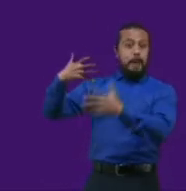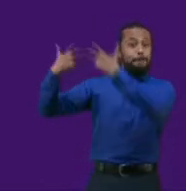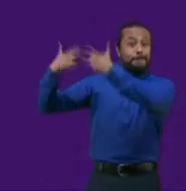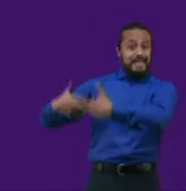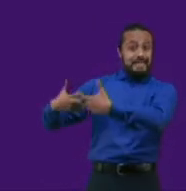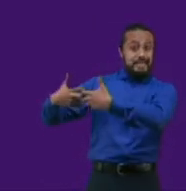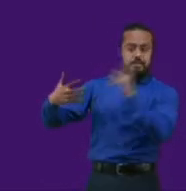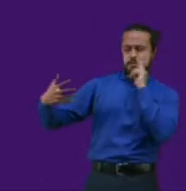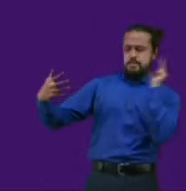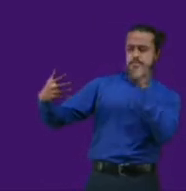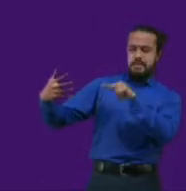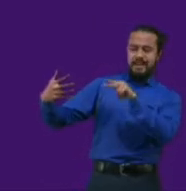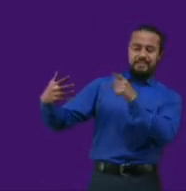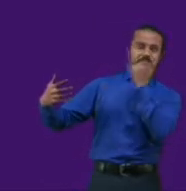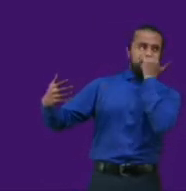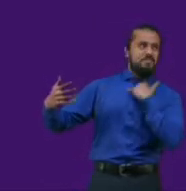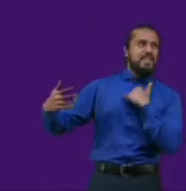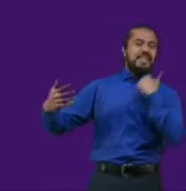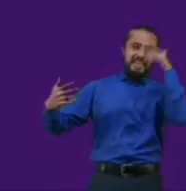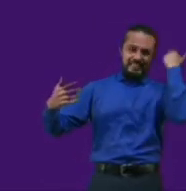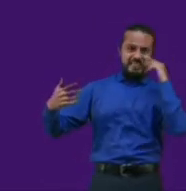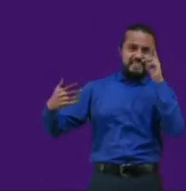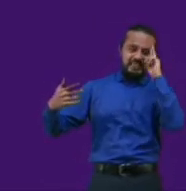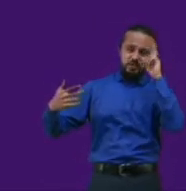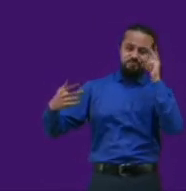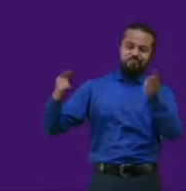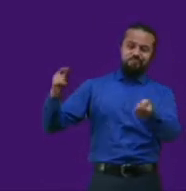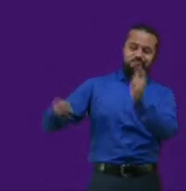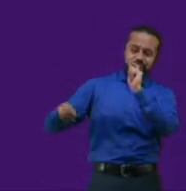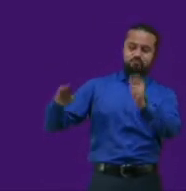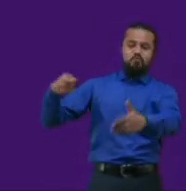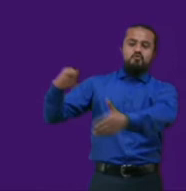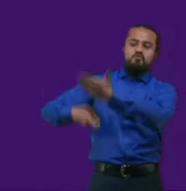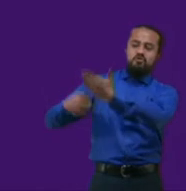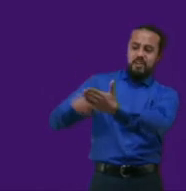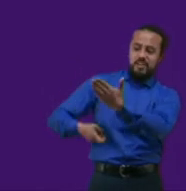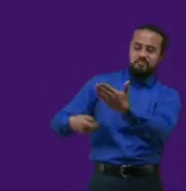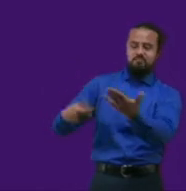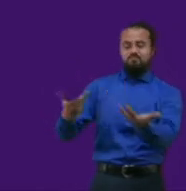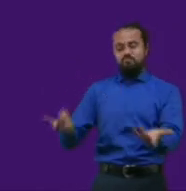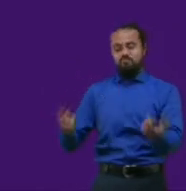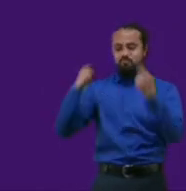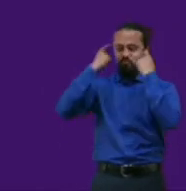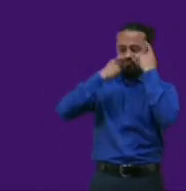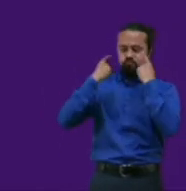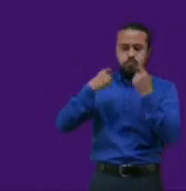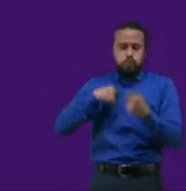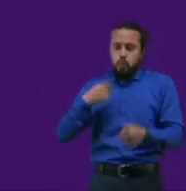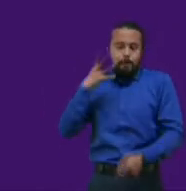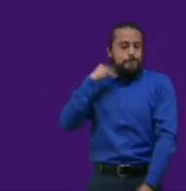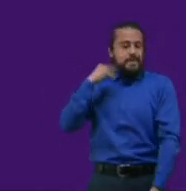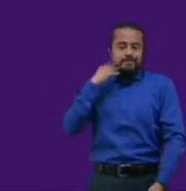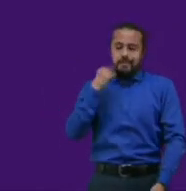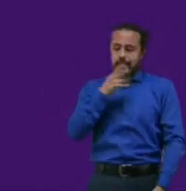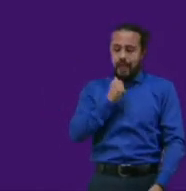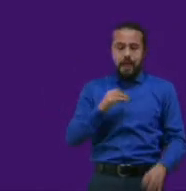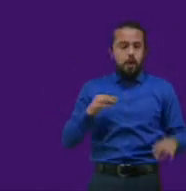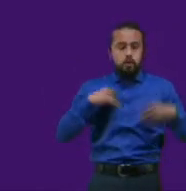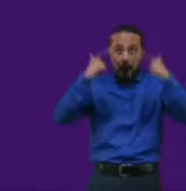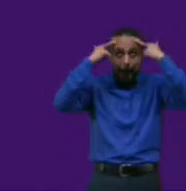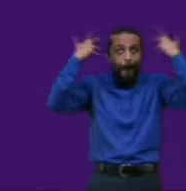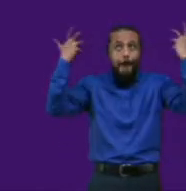esto lo debí haber enfrentado de otra manera, esto fue algo que yo, por inexperiencia, por falta